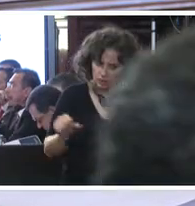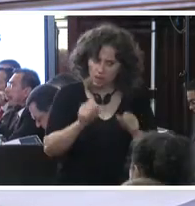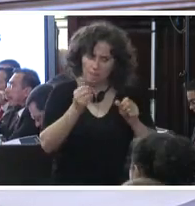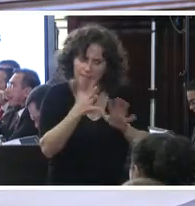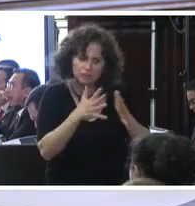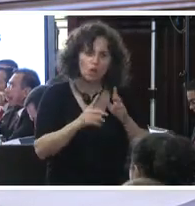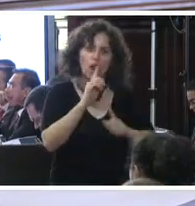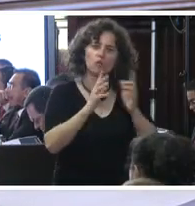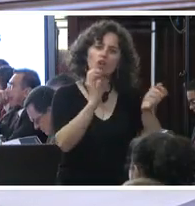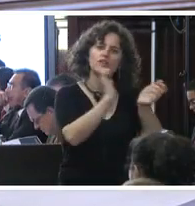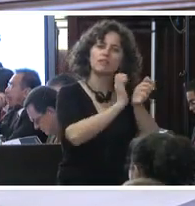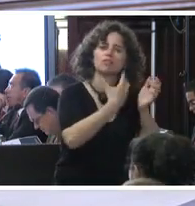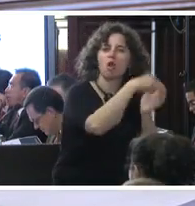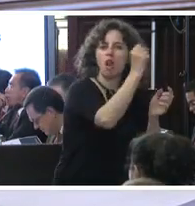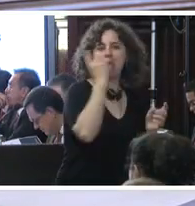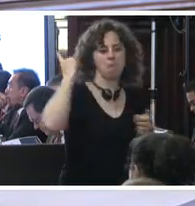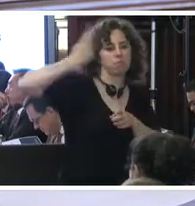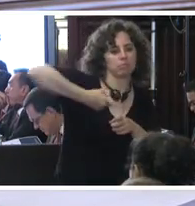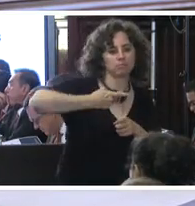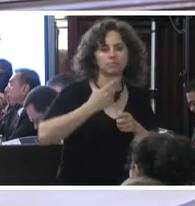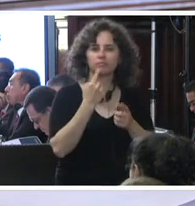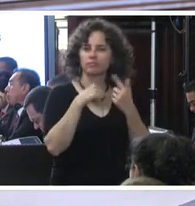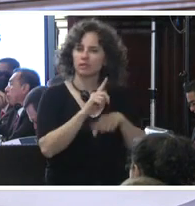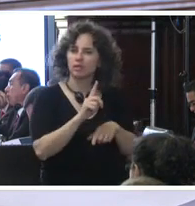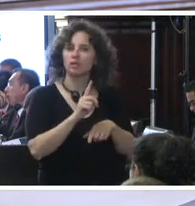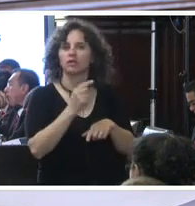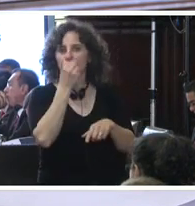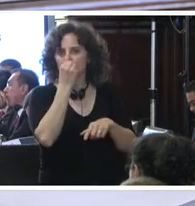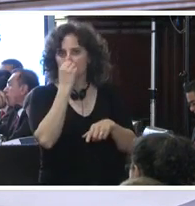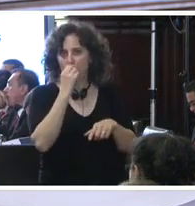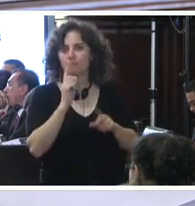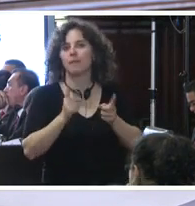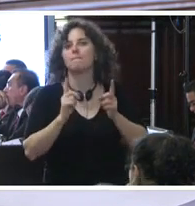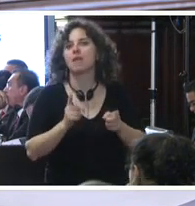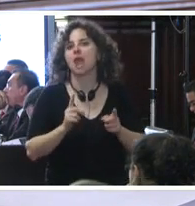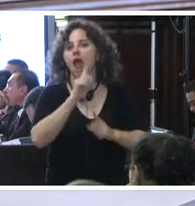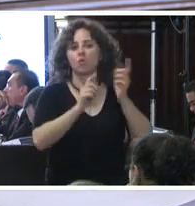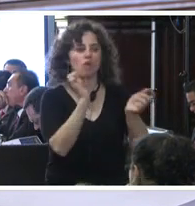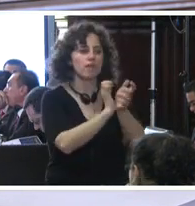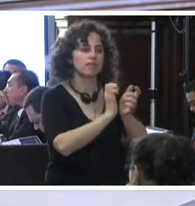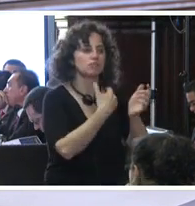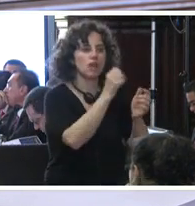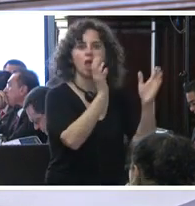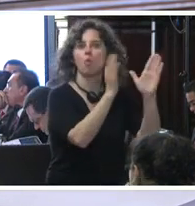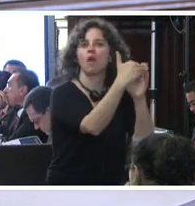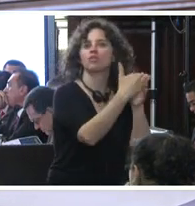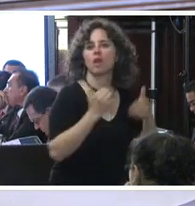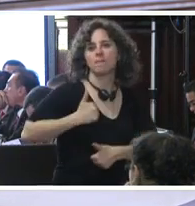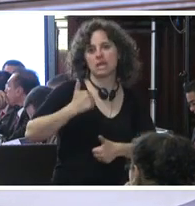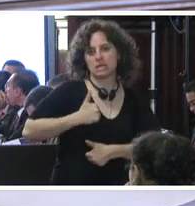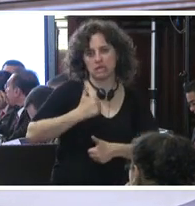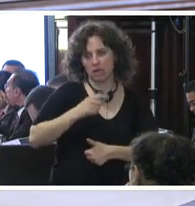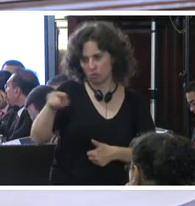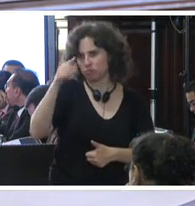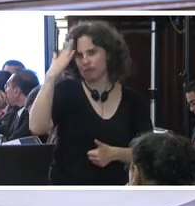como las detenciones arbitrarias en supuesta flagrancia, el arraigo y, bueno, detenciones en cuarteles militares, como ustedes